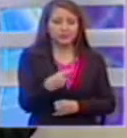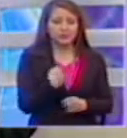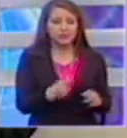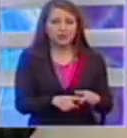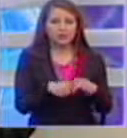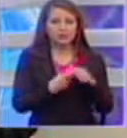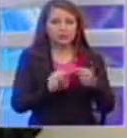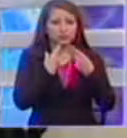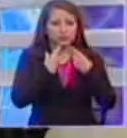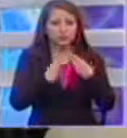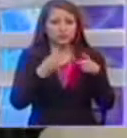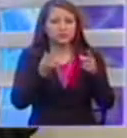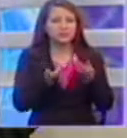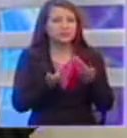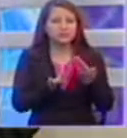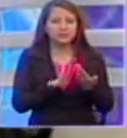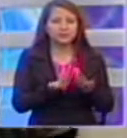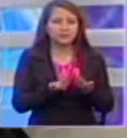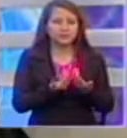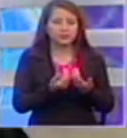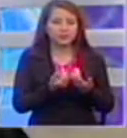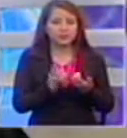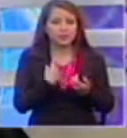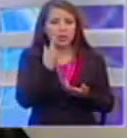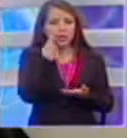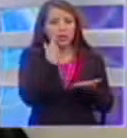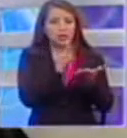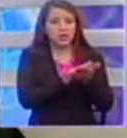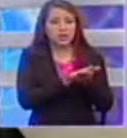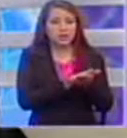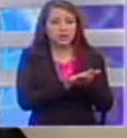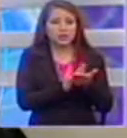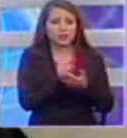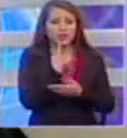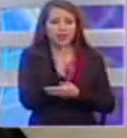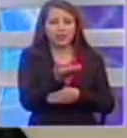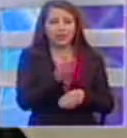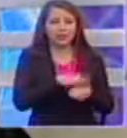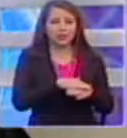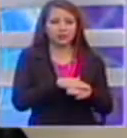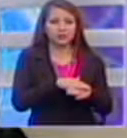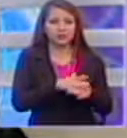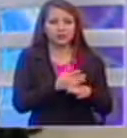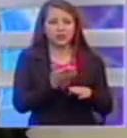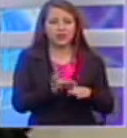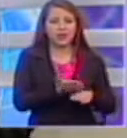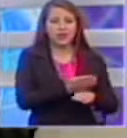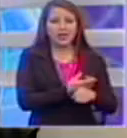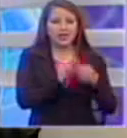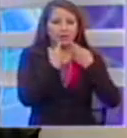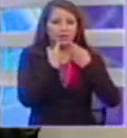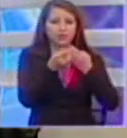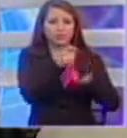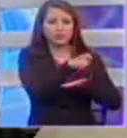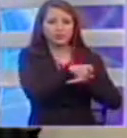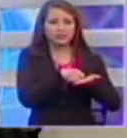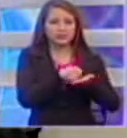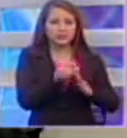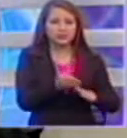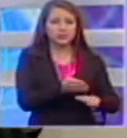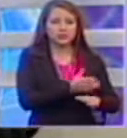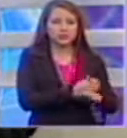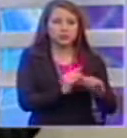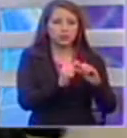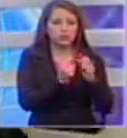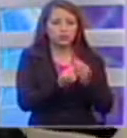campaña para, de alguna manera, poner en evidencia lo que se dice podría ser una pre-campaña electoral anticipada